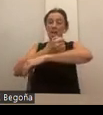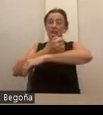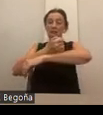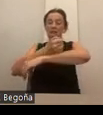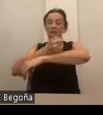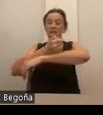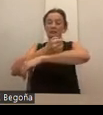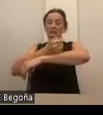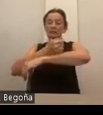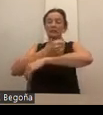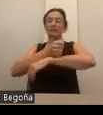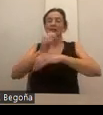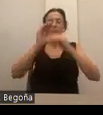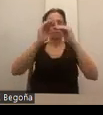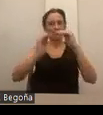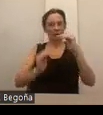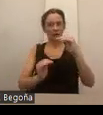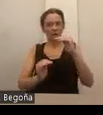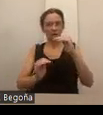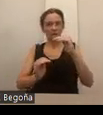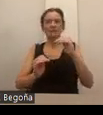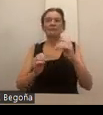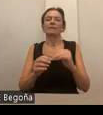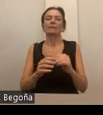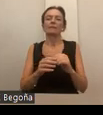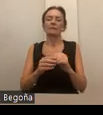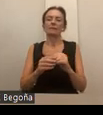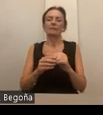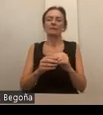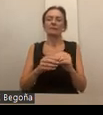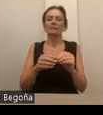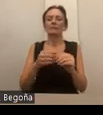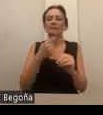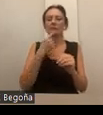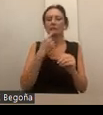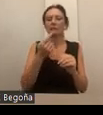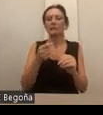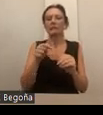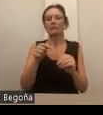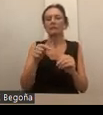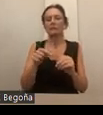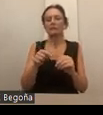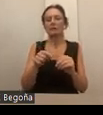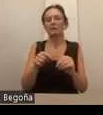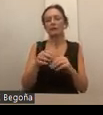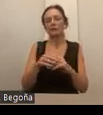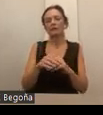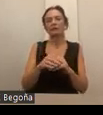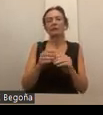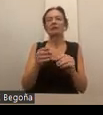generada de manera artificial, por así decirlo. Es decir, que permite en pacientes, de esto podemos deducir, evidentemente,